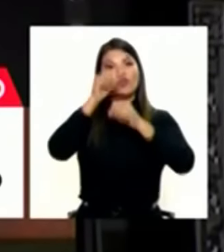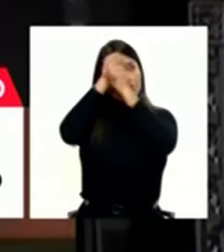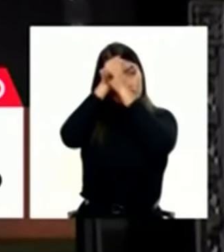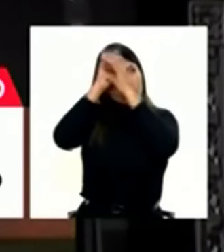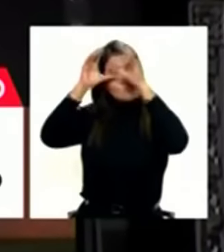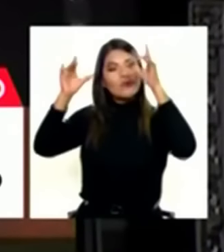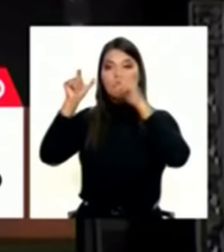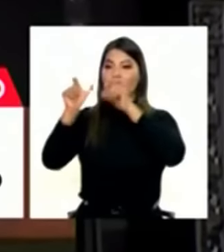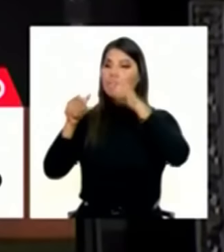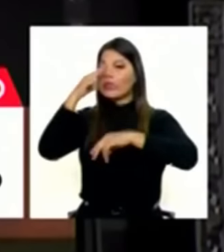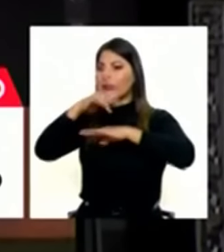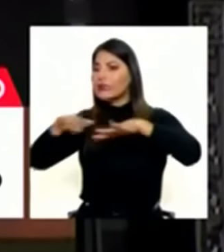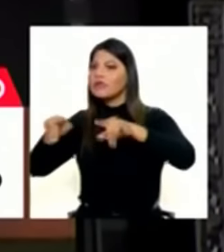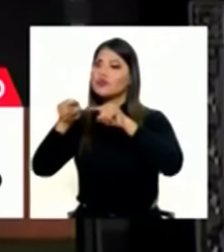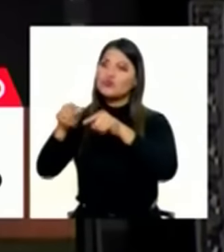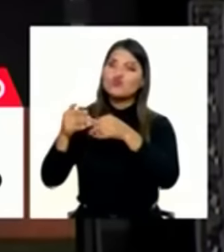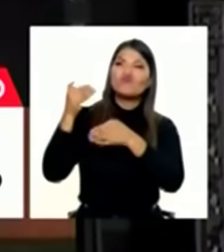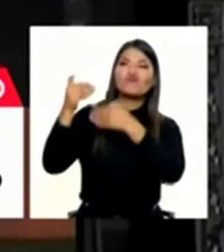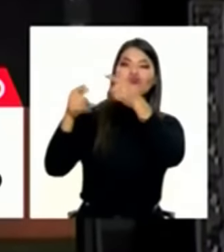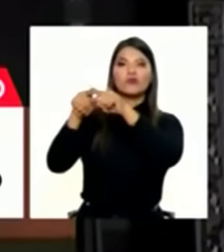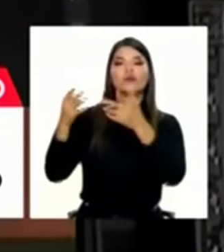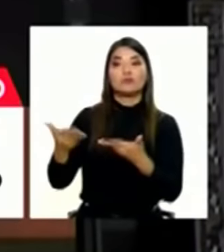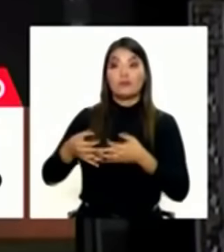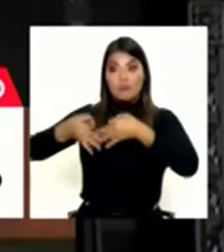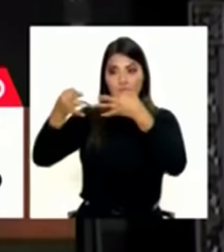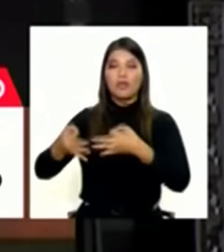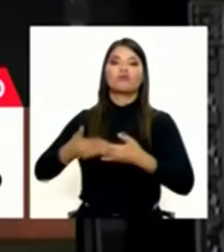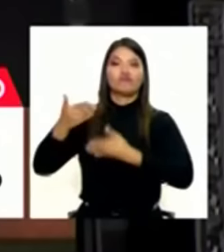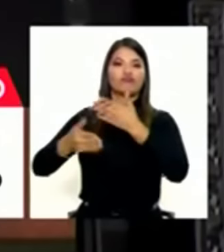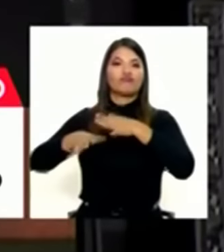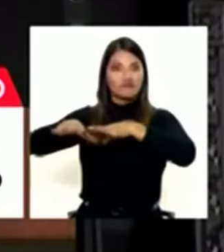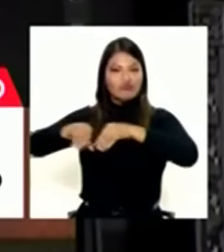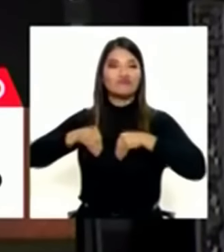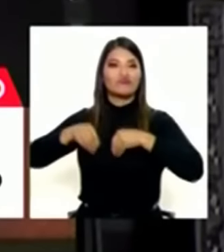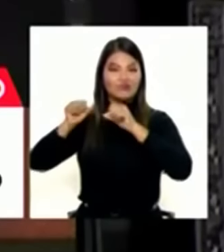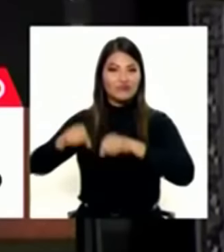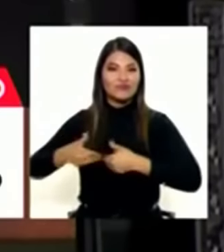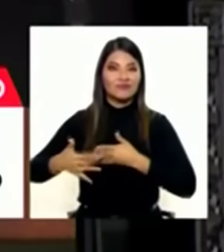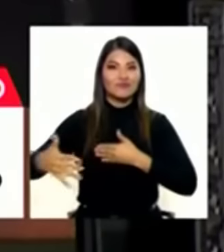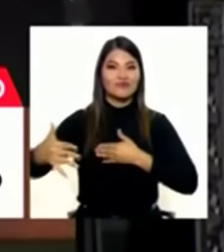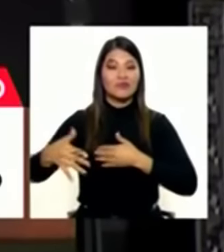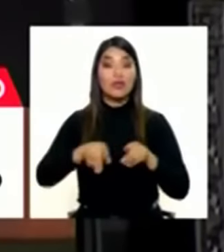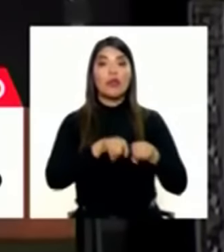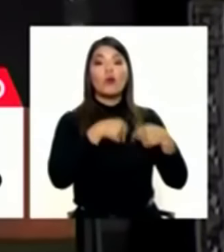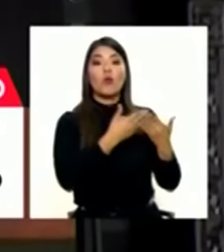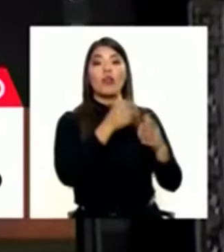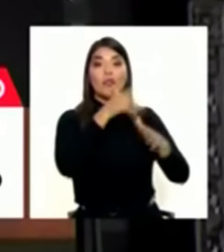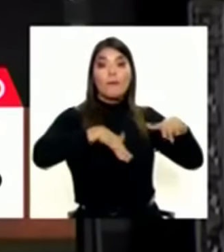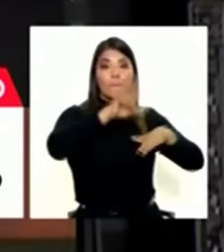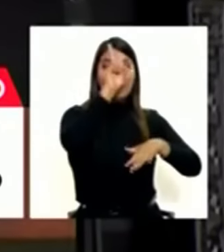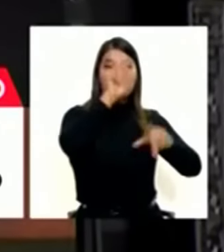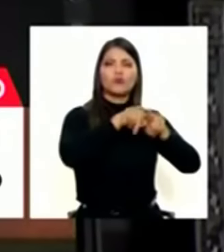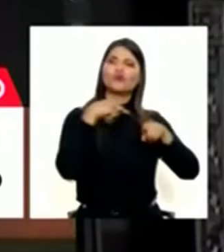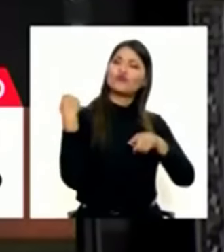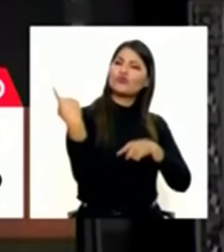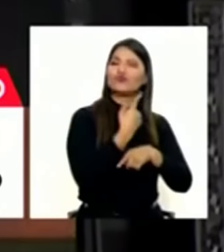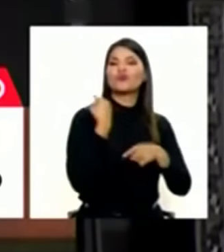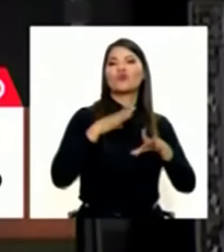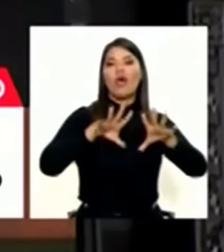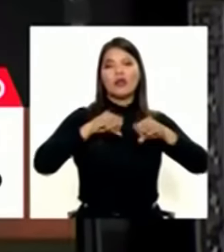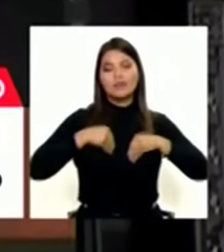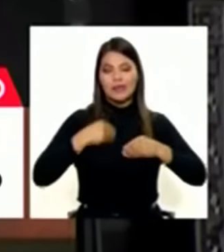nuestros niños, de nuestras niñas, se convierte en realidad. Un país donde todos tengamos la esperanza